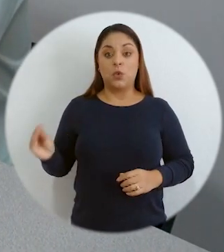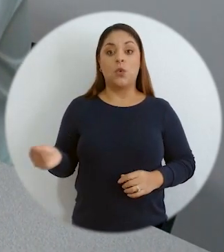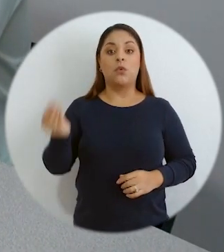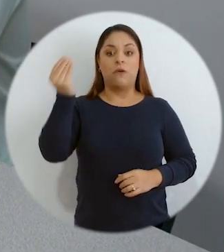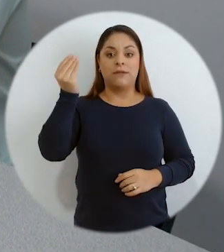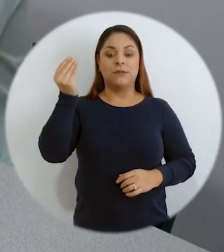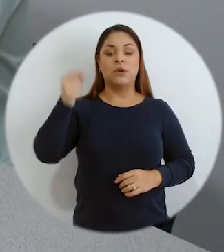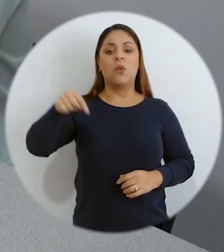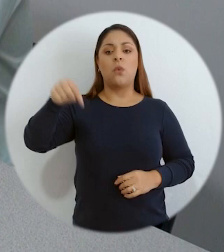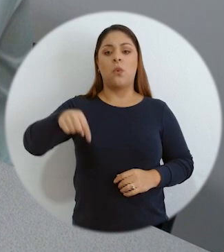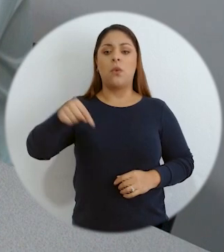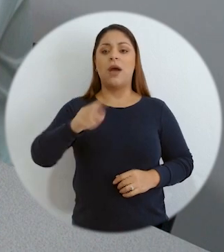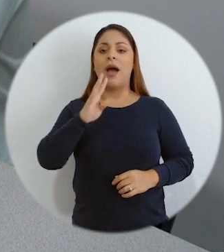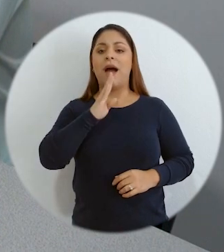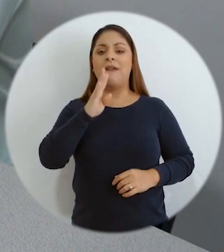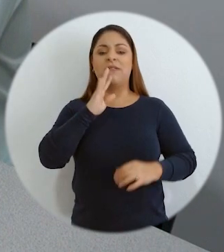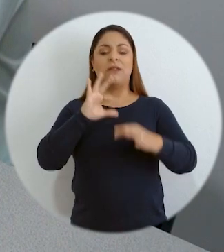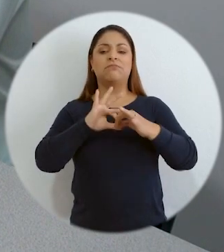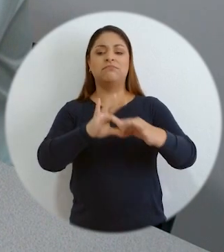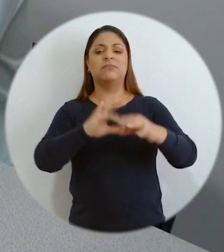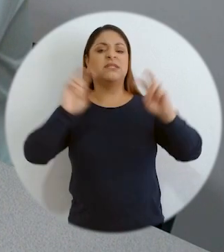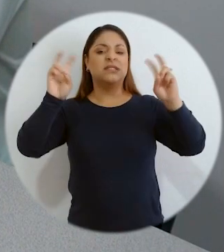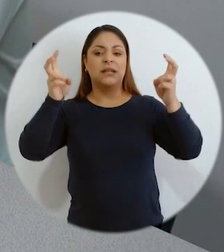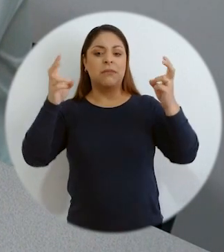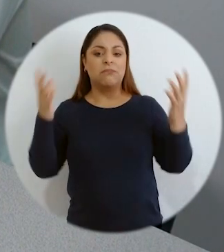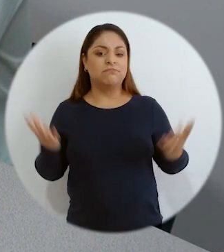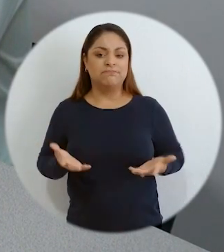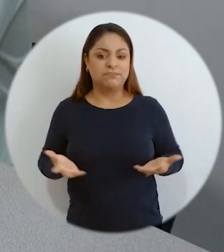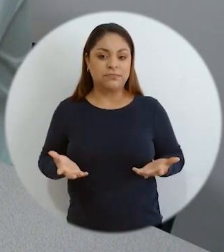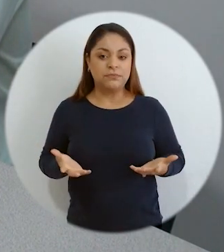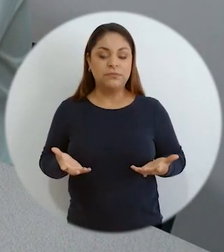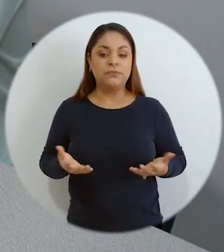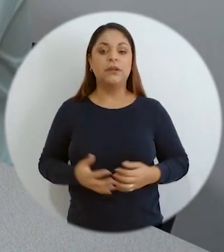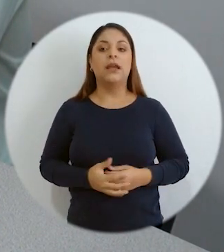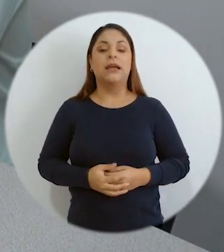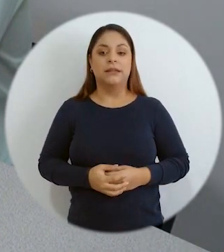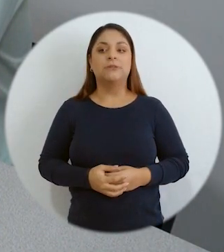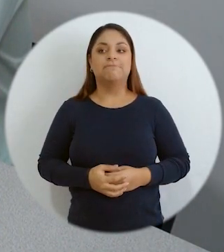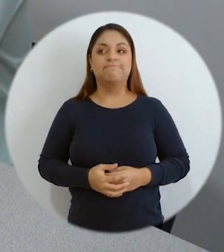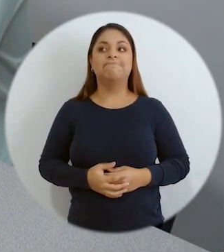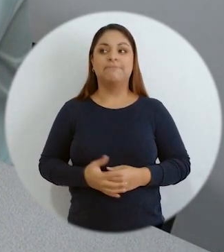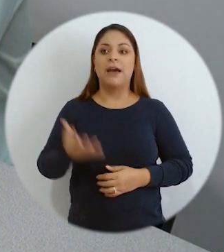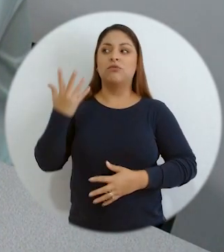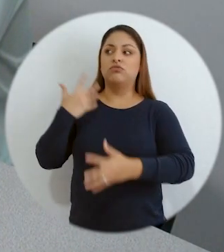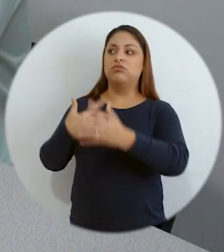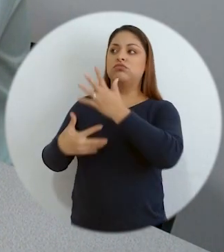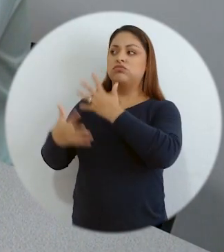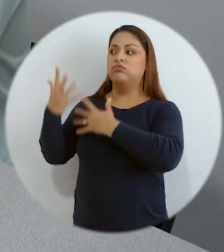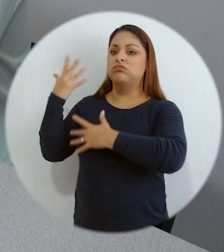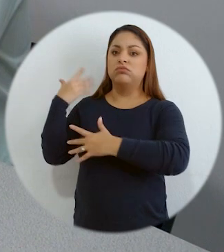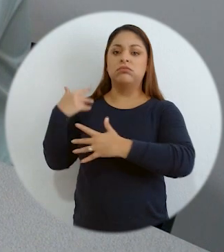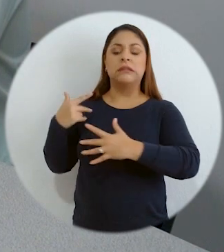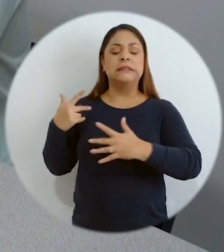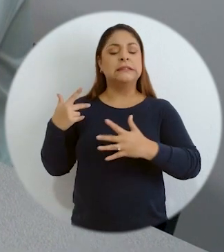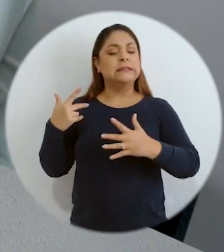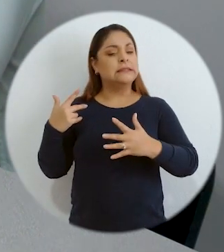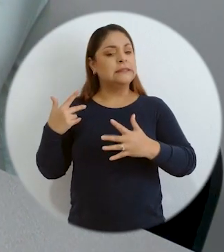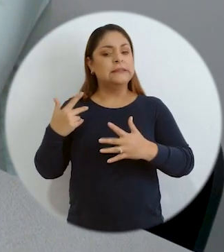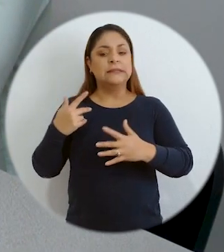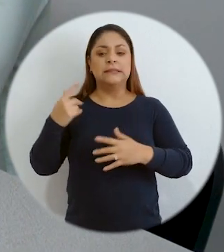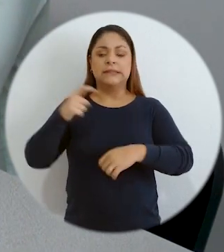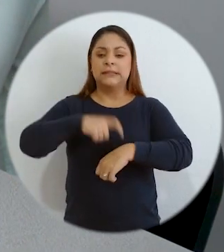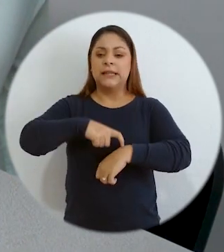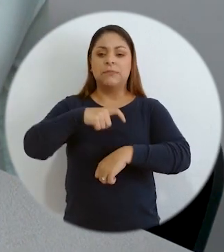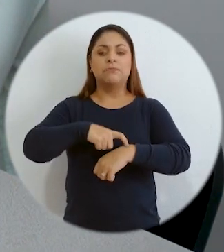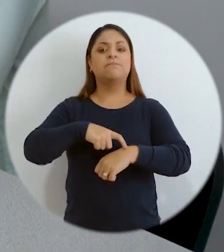estudiantes, personas jóvenes, y hoy tratando un tema que ha venido agravándose con el pasar del